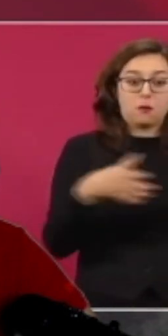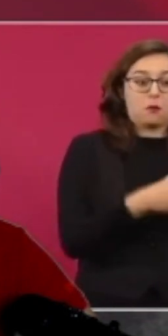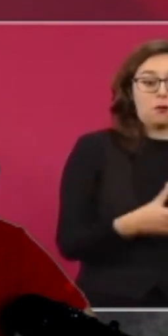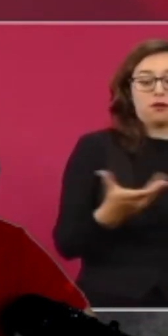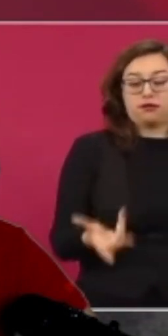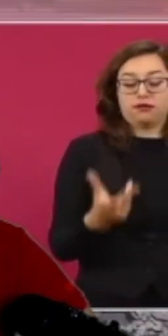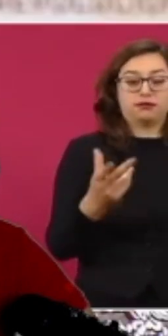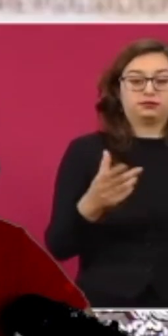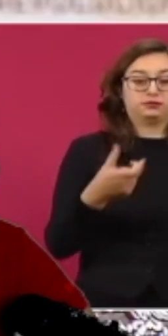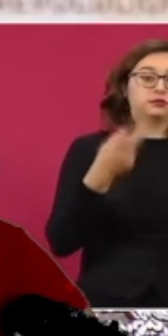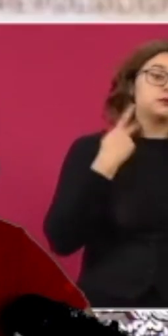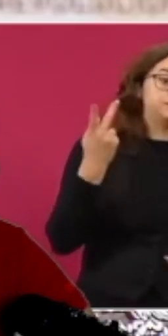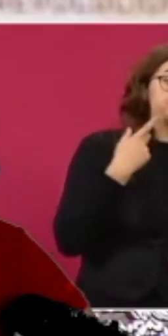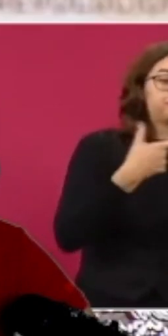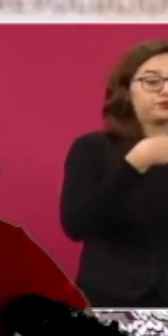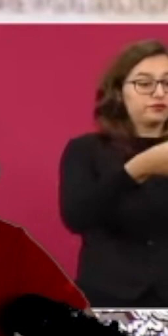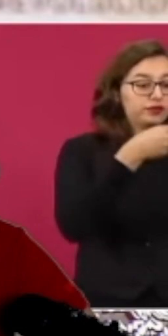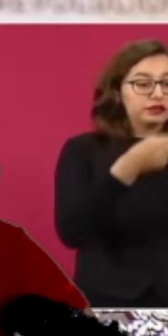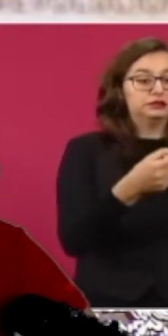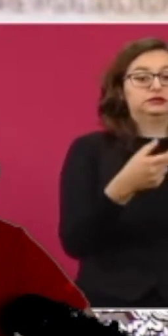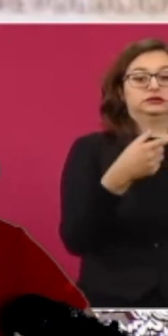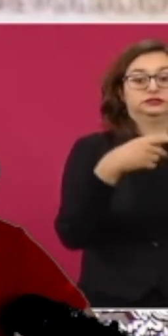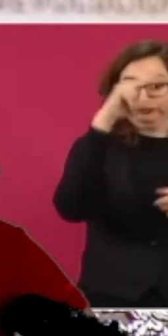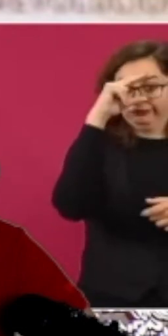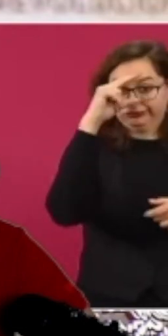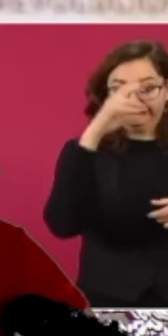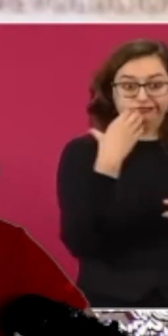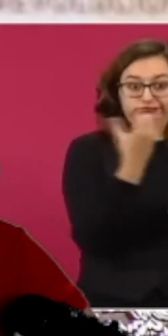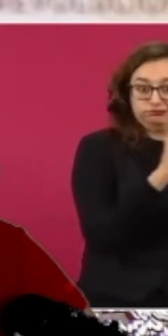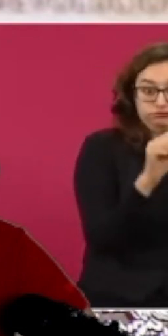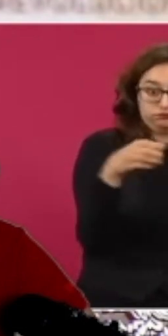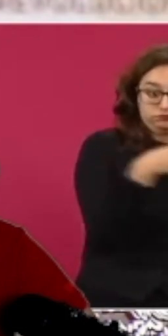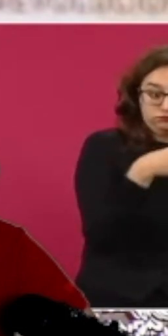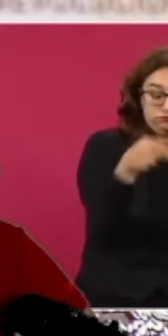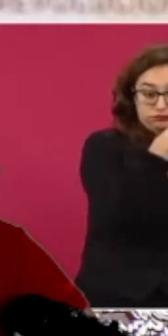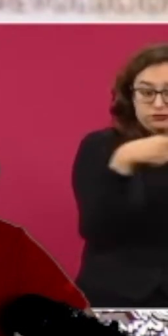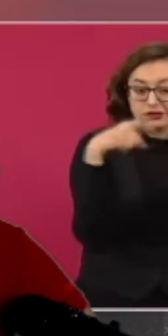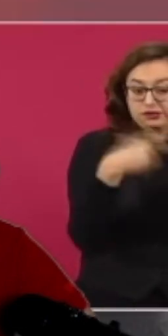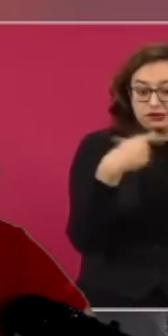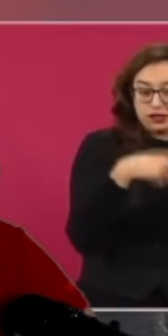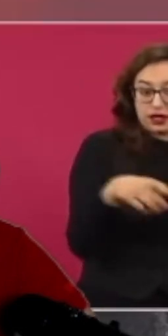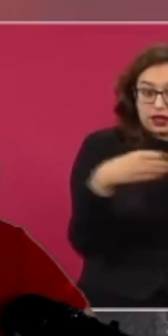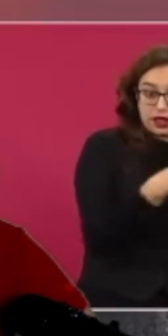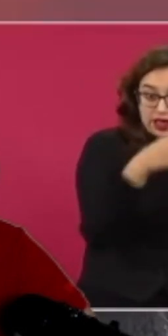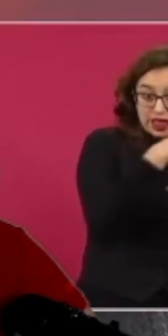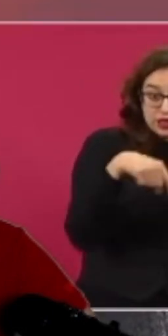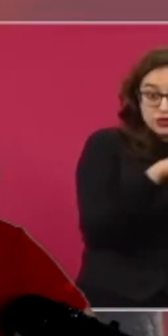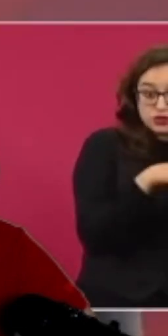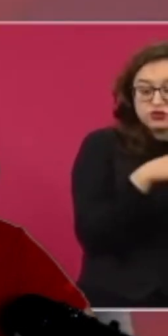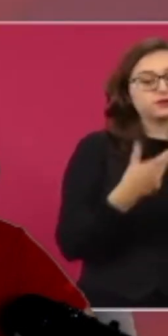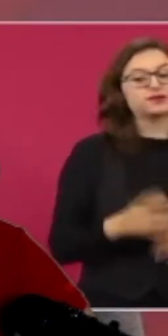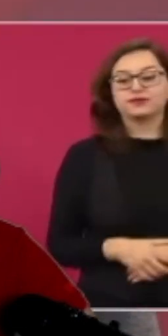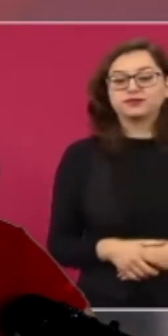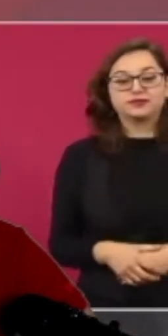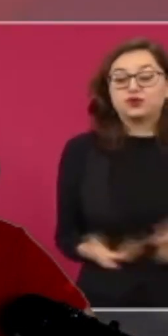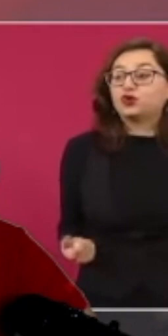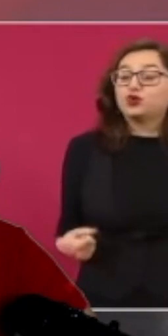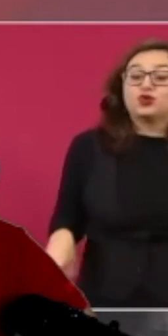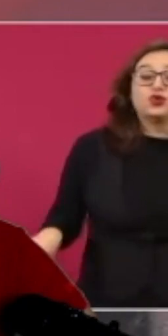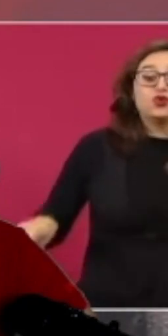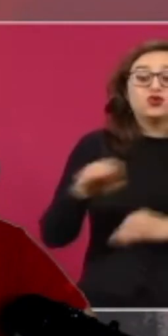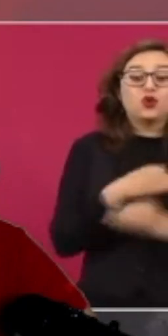periodistas, de los expertos, de los potentados. Es el poder de